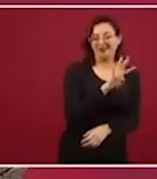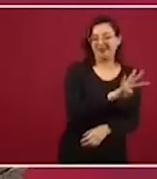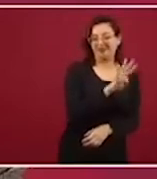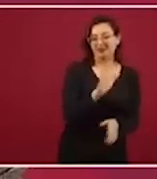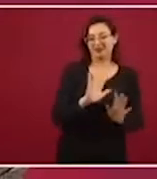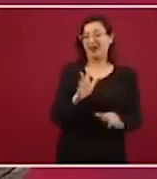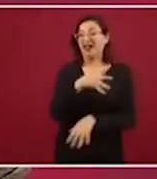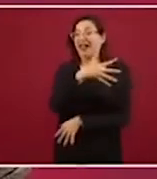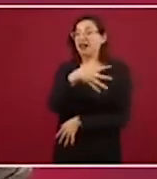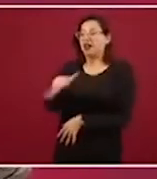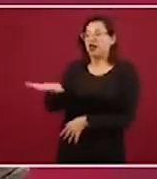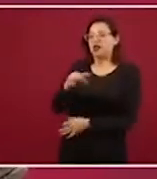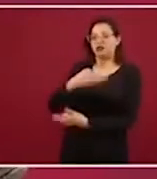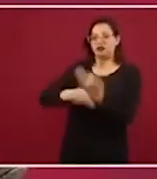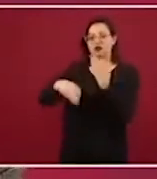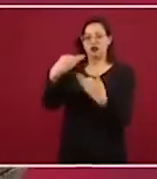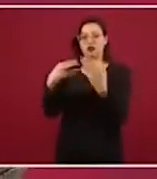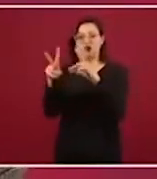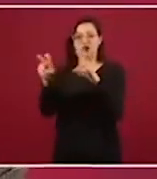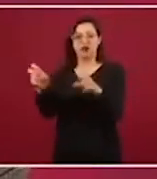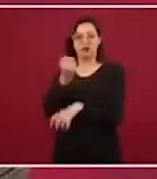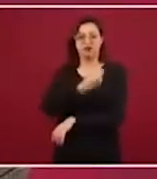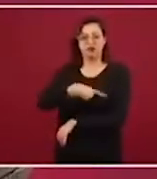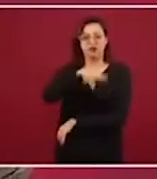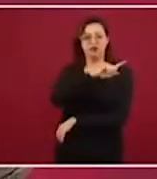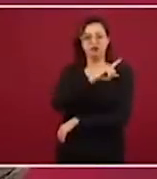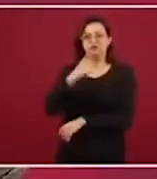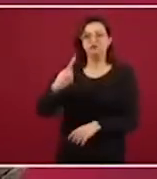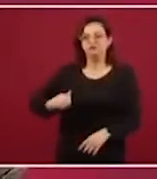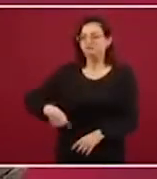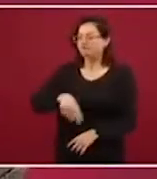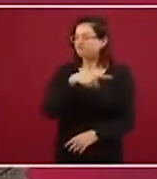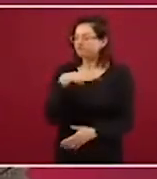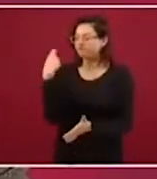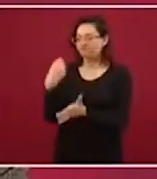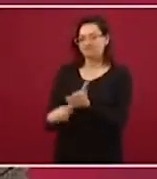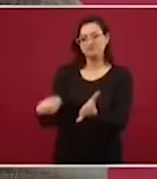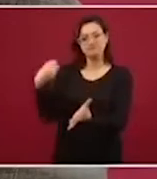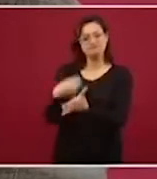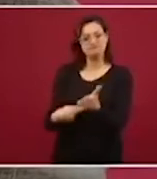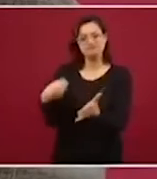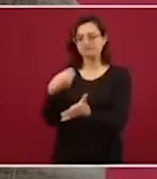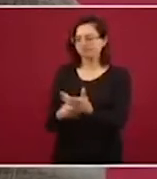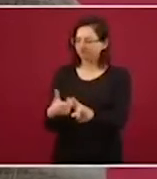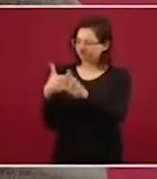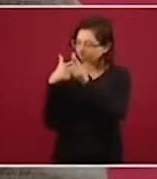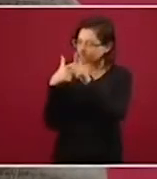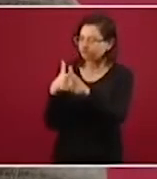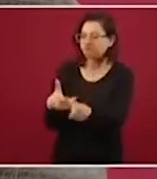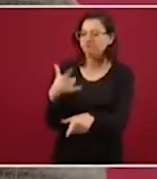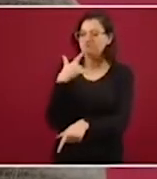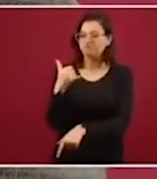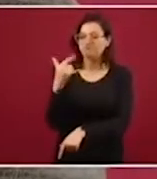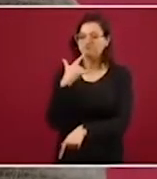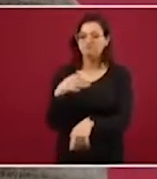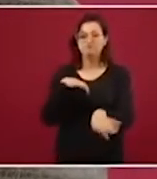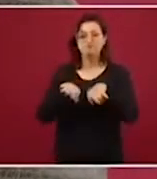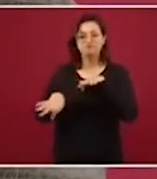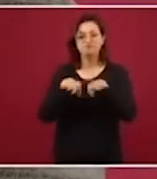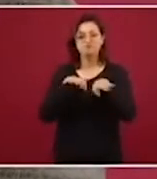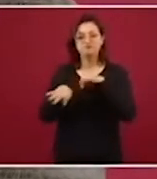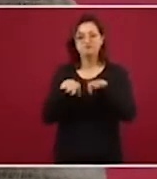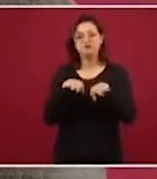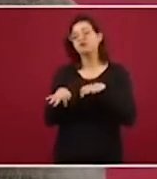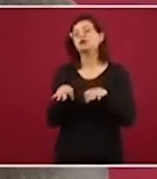y en particular no vamos a abandonar esta necesidad de seguir trabajando en